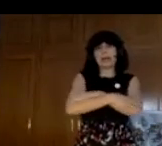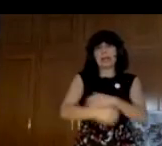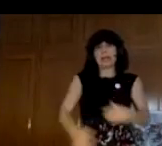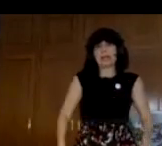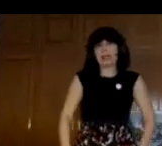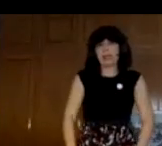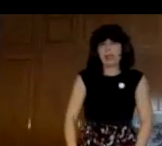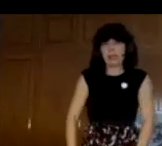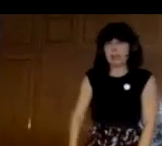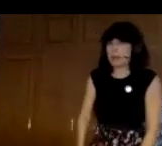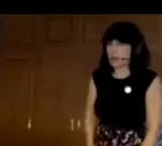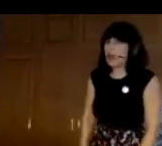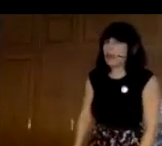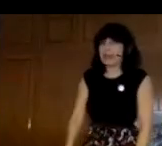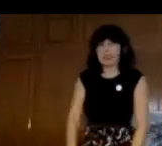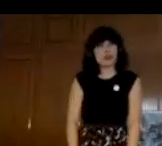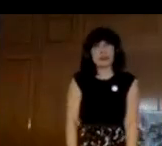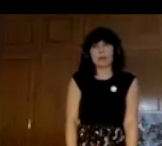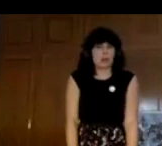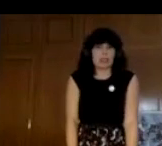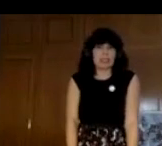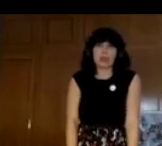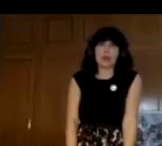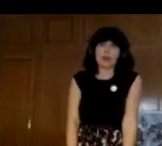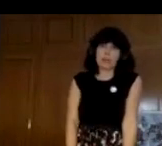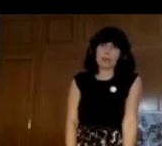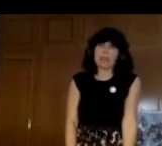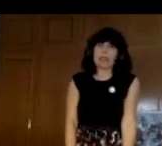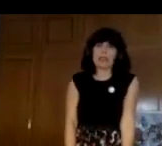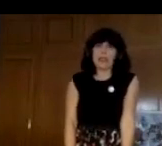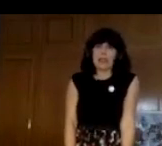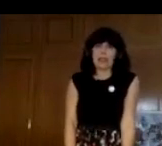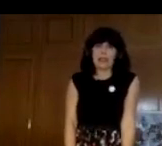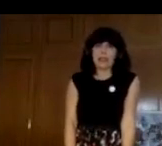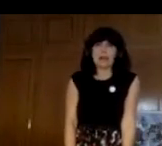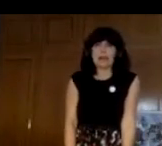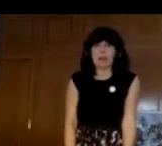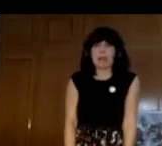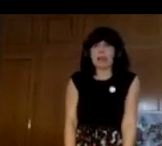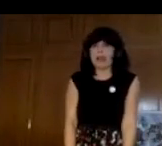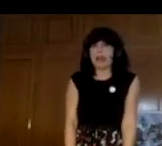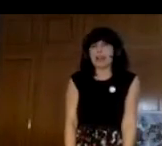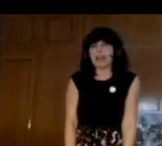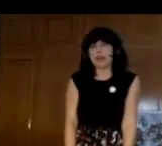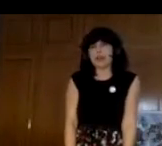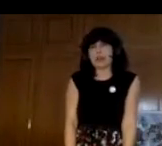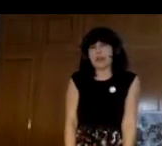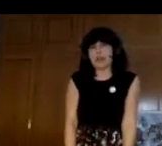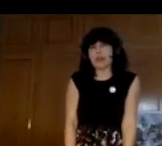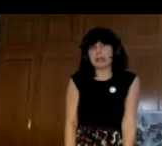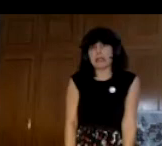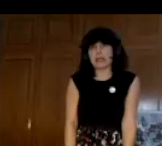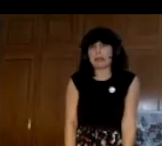voluntariado español, de gente súper, bueno, de gente de todos los tipos en Grecia para ayudar a todos los